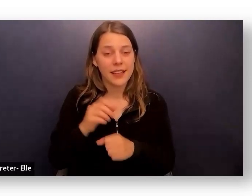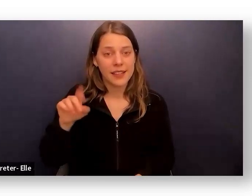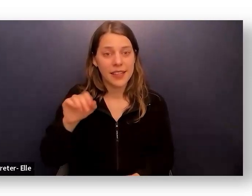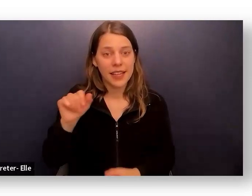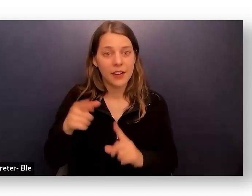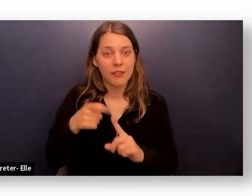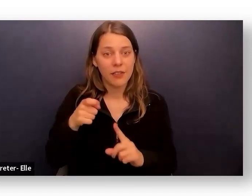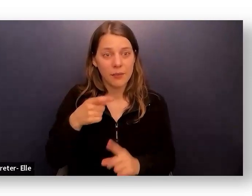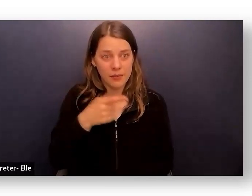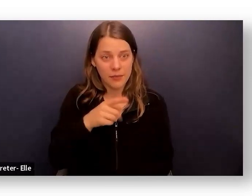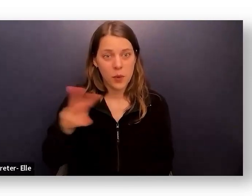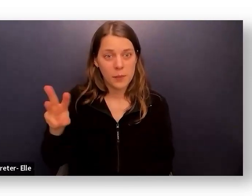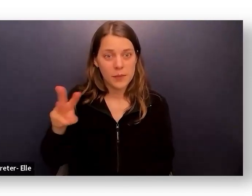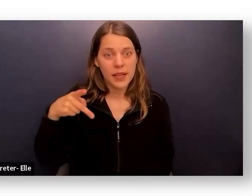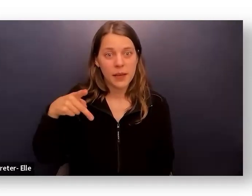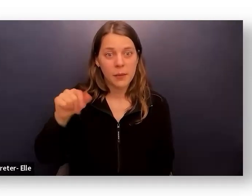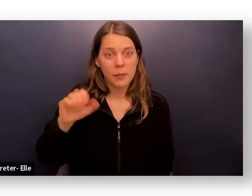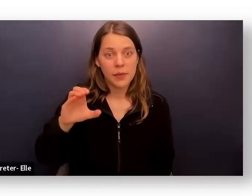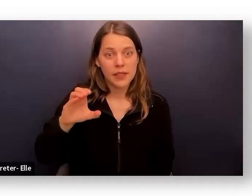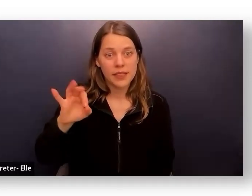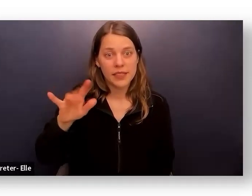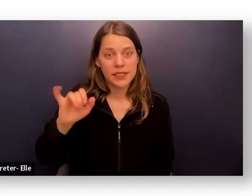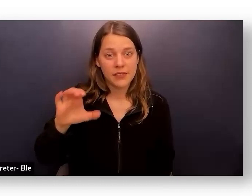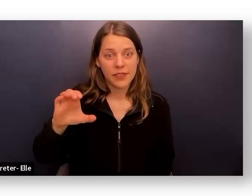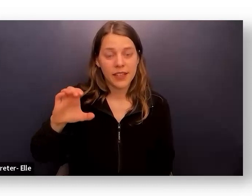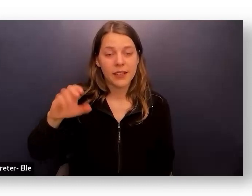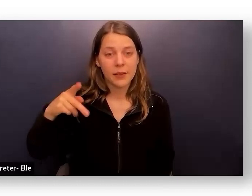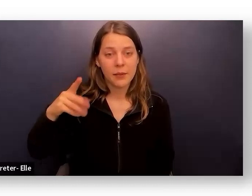esto nos proporciona datos cada 10 minutos que nos ayuda a entender.